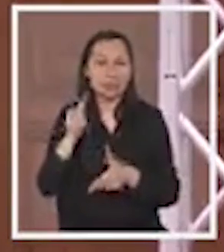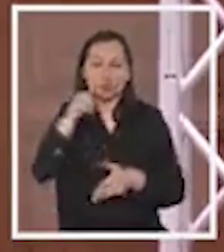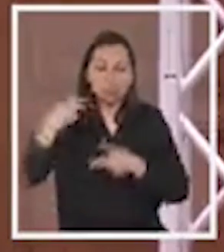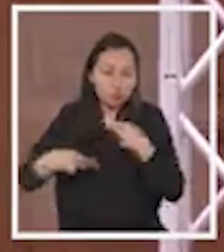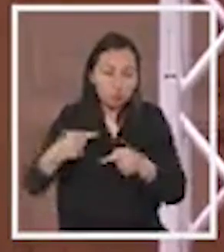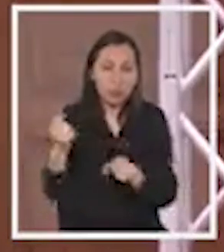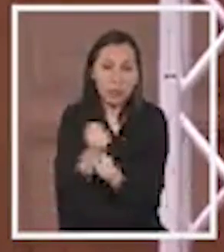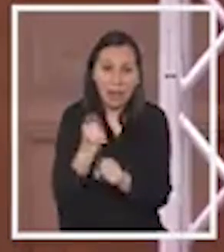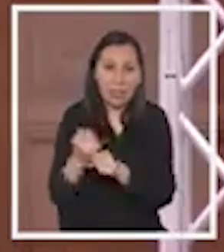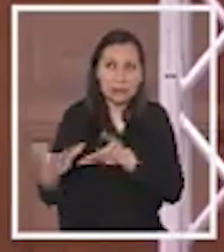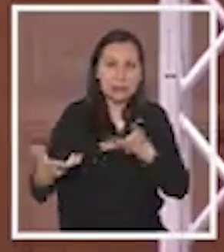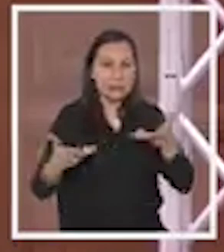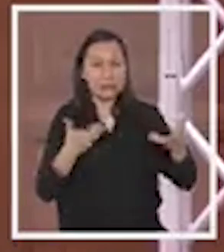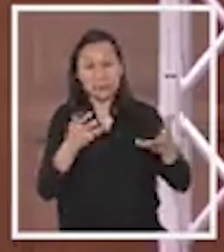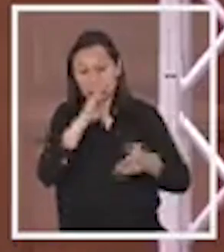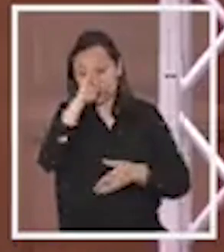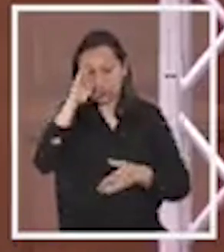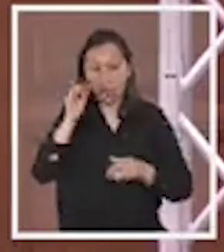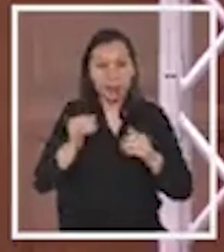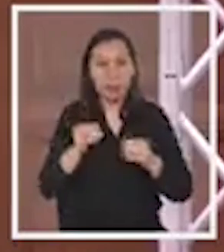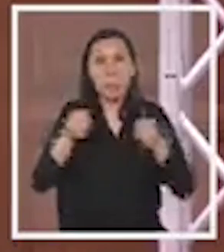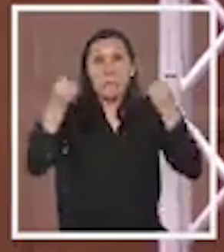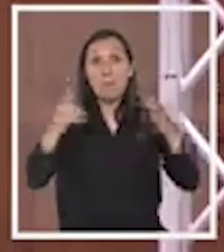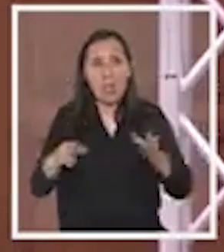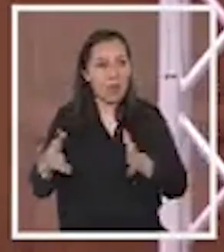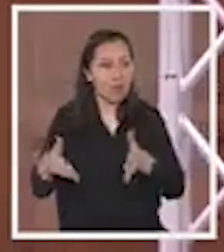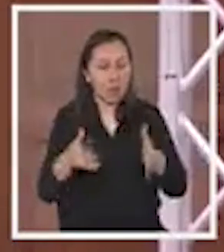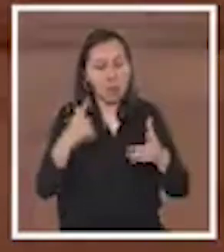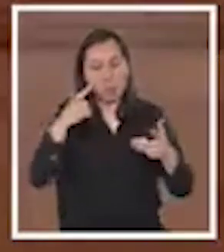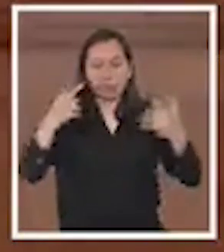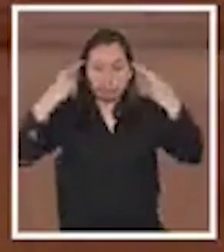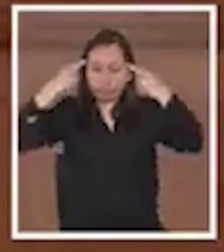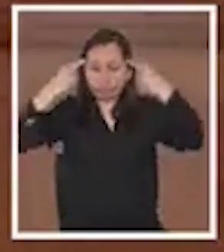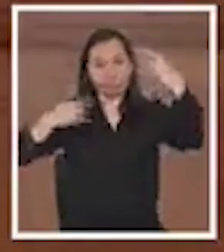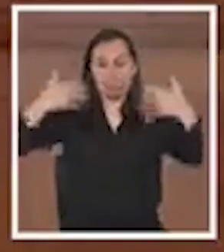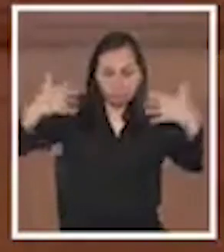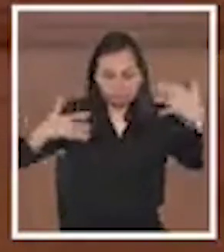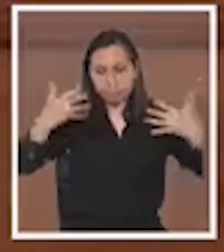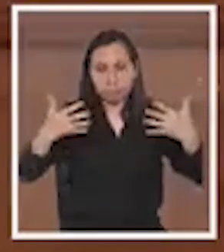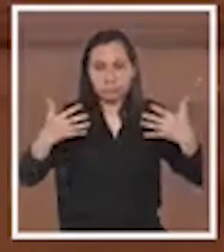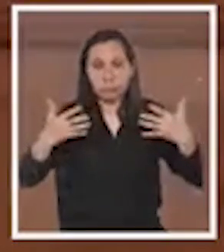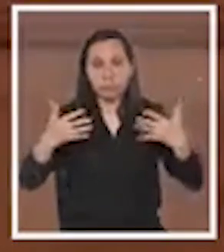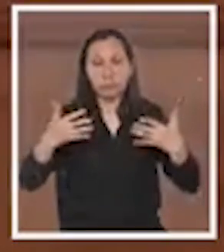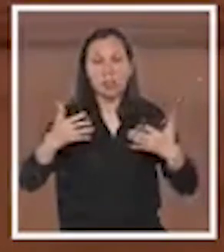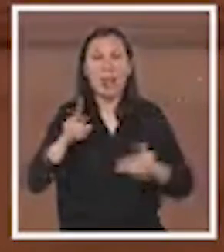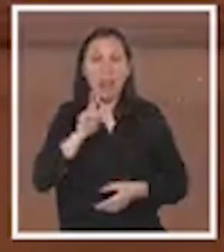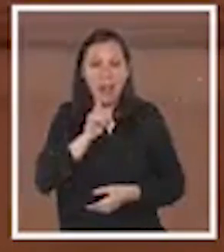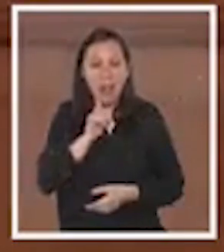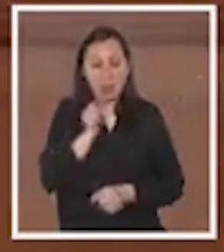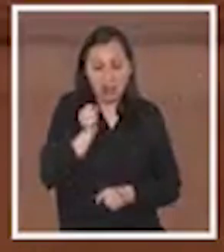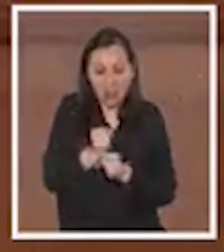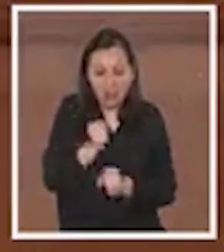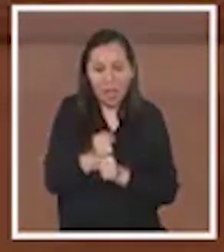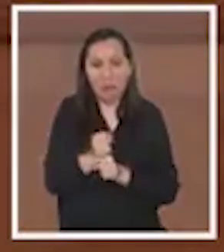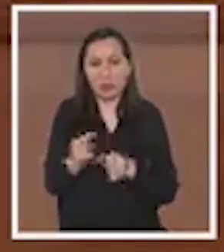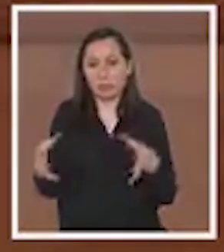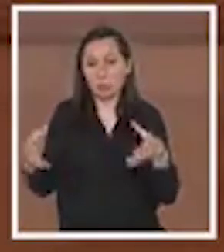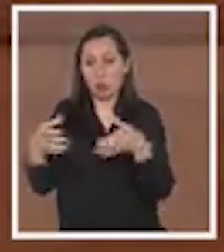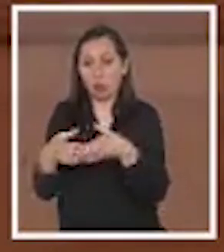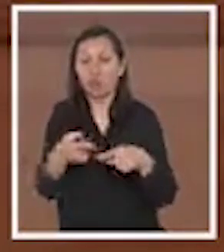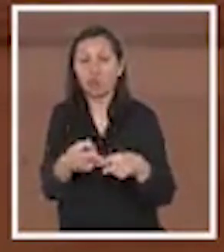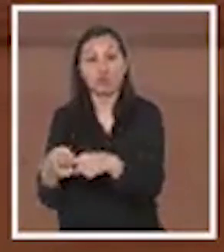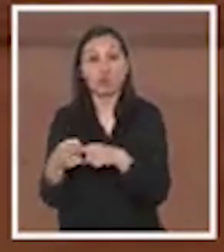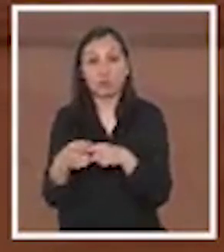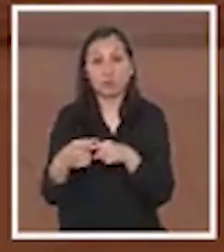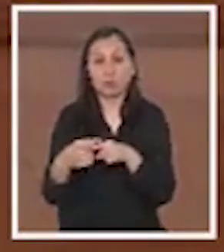día, hacen que uno a veces pierda la brújula, como que se descalibre. El estar trabajando con organizaciones sociales